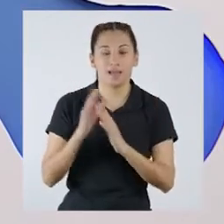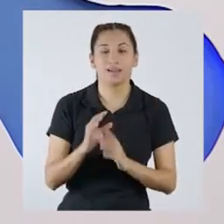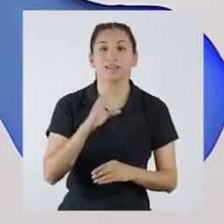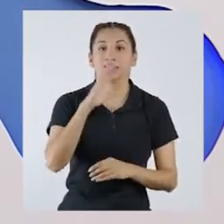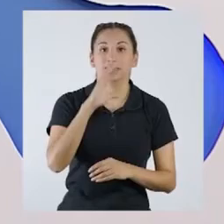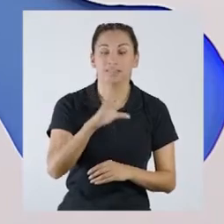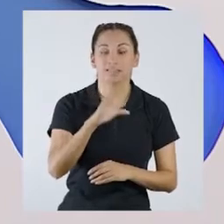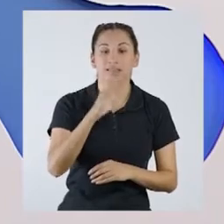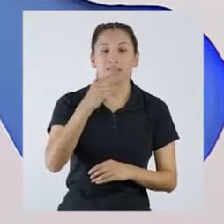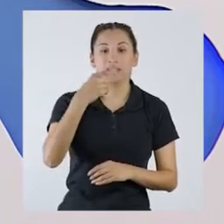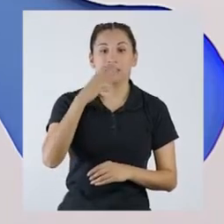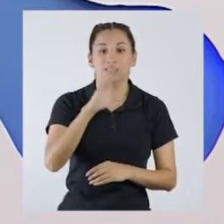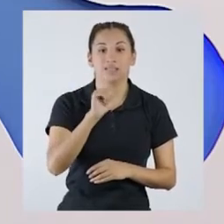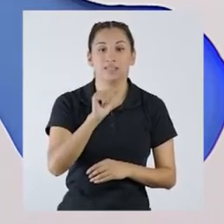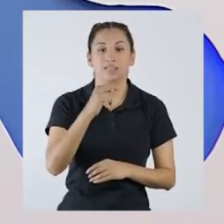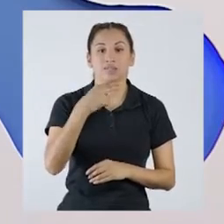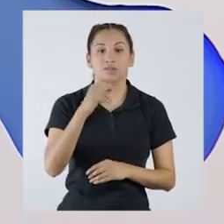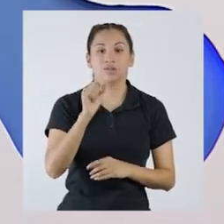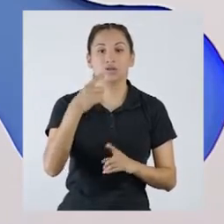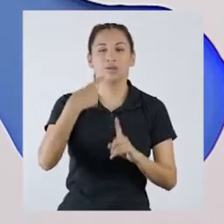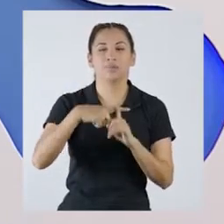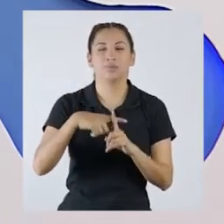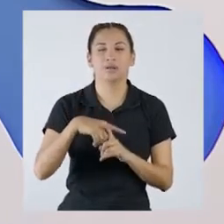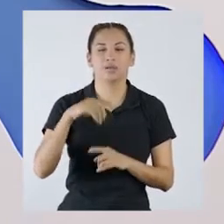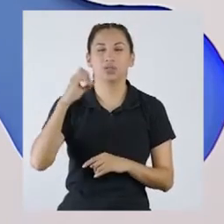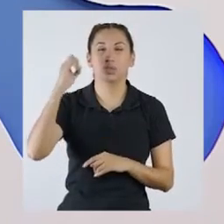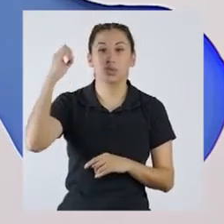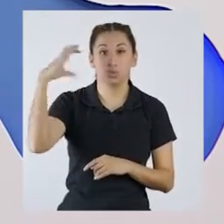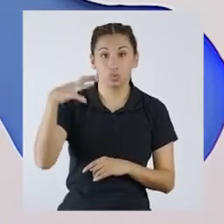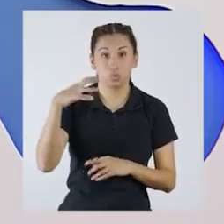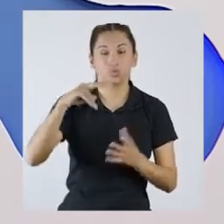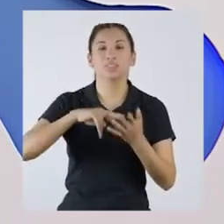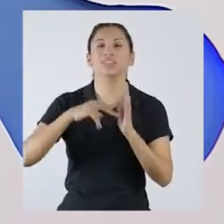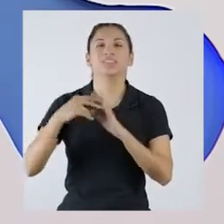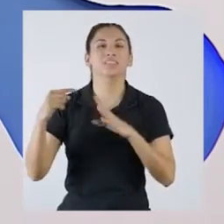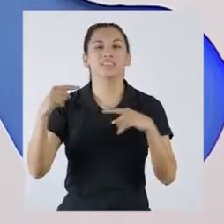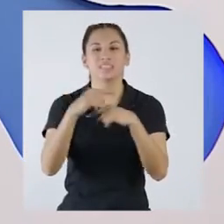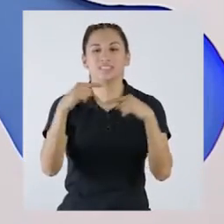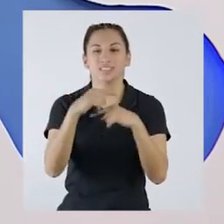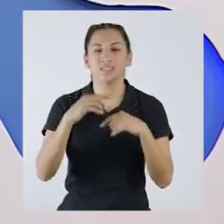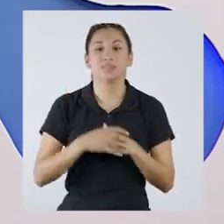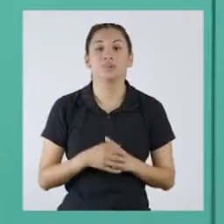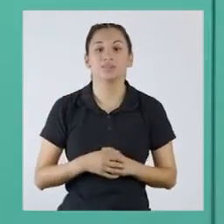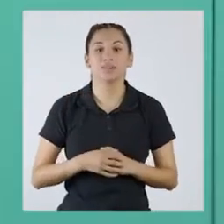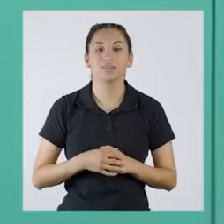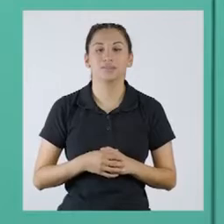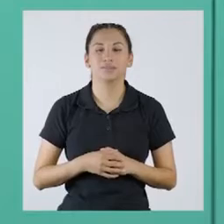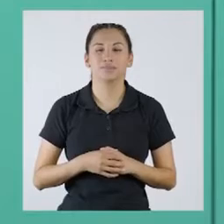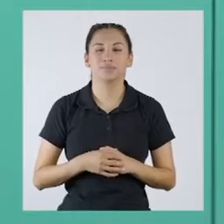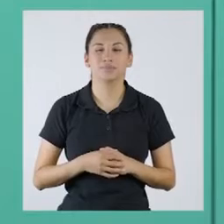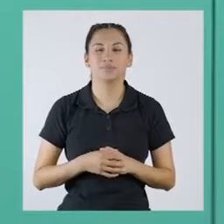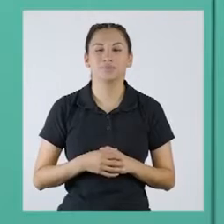6H2O más 6CO2 más luz es igual a